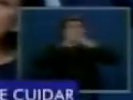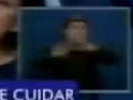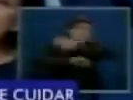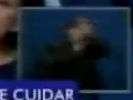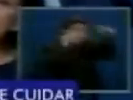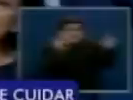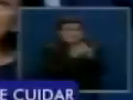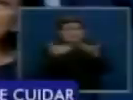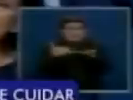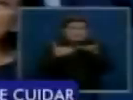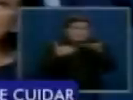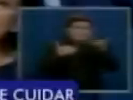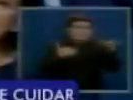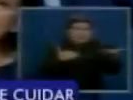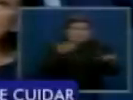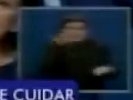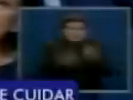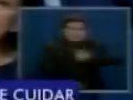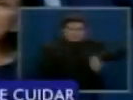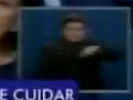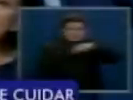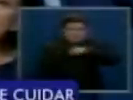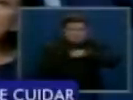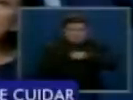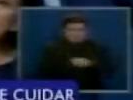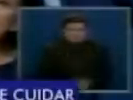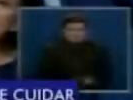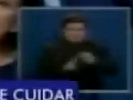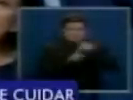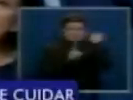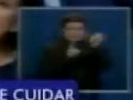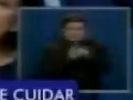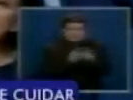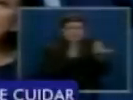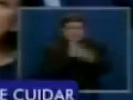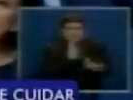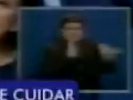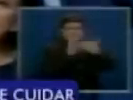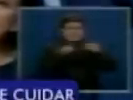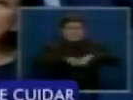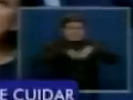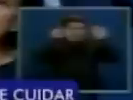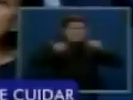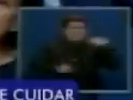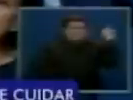estos factores lo que nos ha llevado a esta postración del aparato estatal?